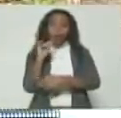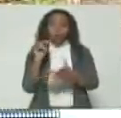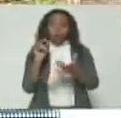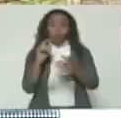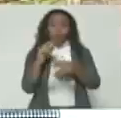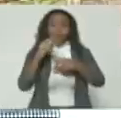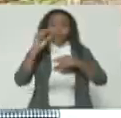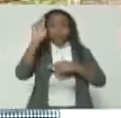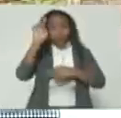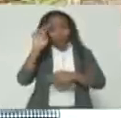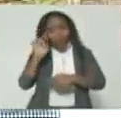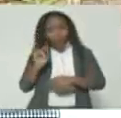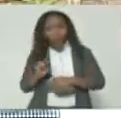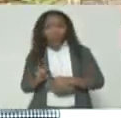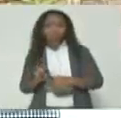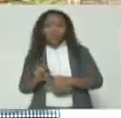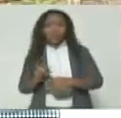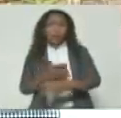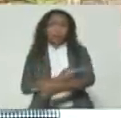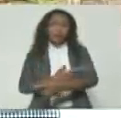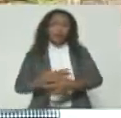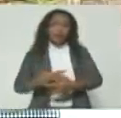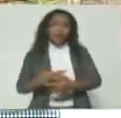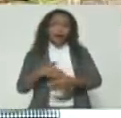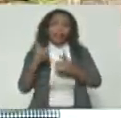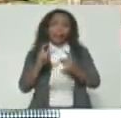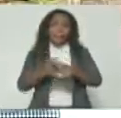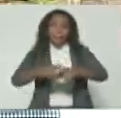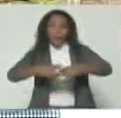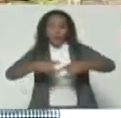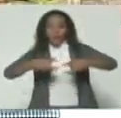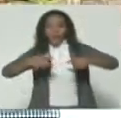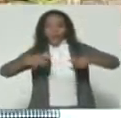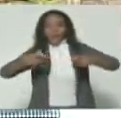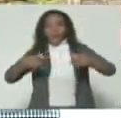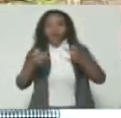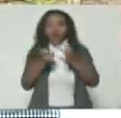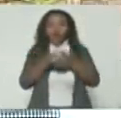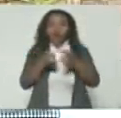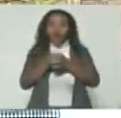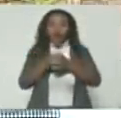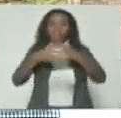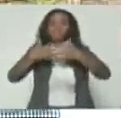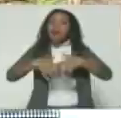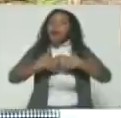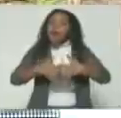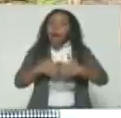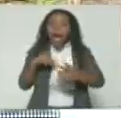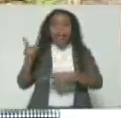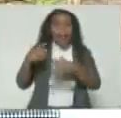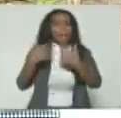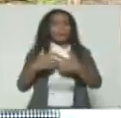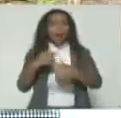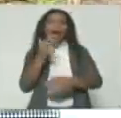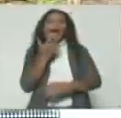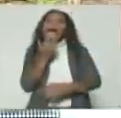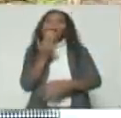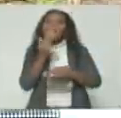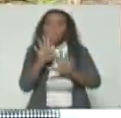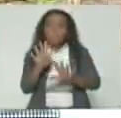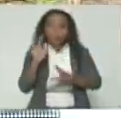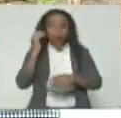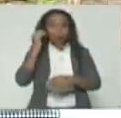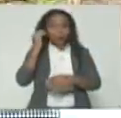diario prácticamente de los niveles de abastecimiento, es el crecimiento del sector agroindustrial. Esta empresa, por ejemplo, que utiliza una materia